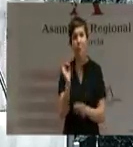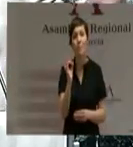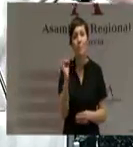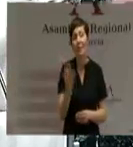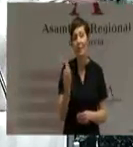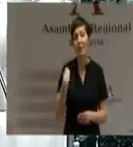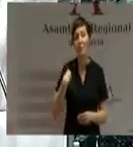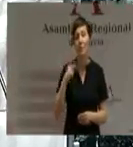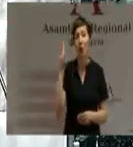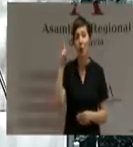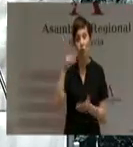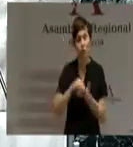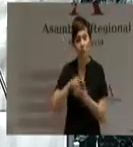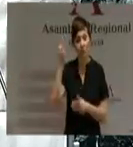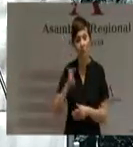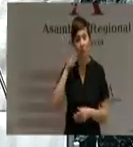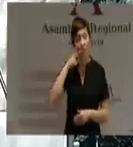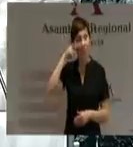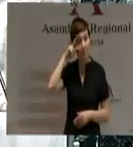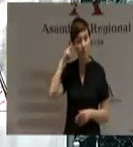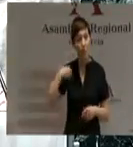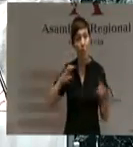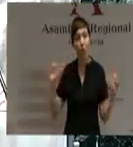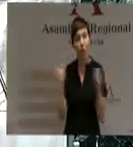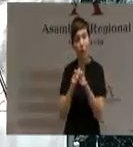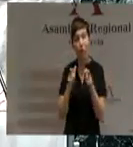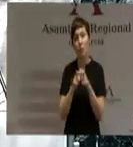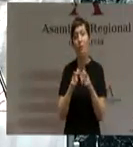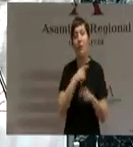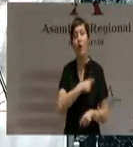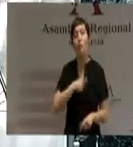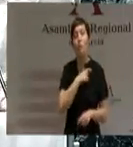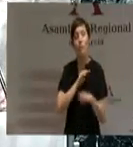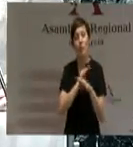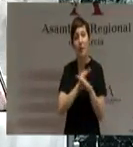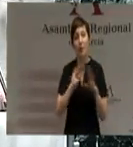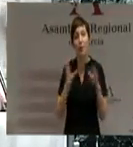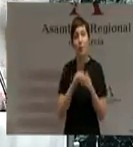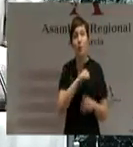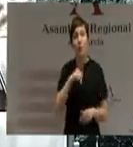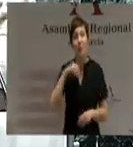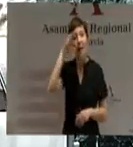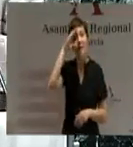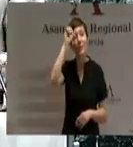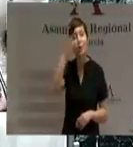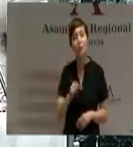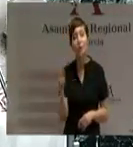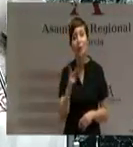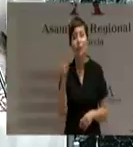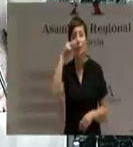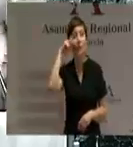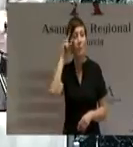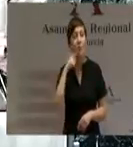que han venido en las dos últimas ocasiones a las reuniones de la Comisión de Financiación Autonómica para escuchar que no hemos tenido ningún sistema